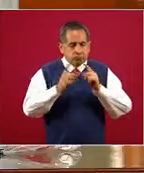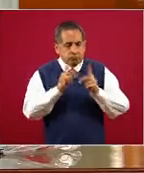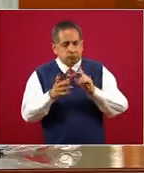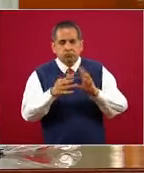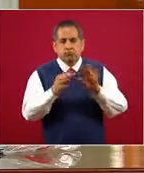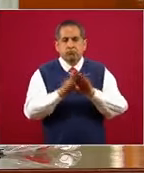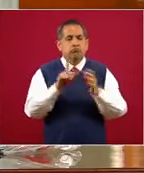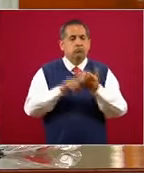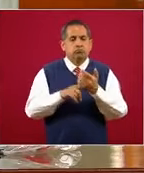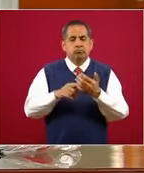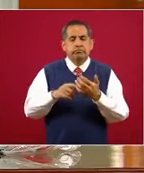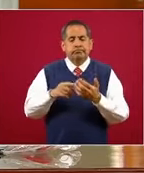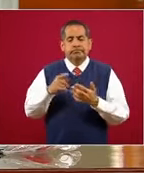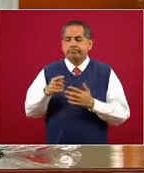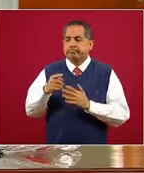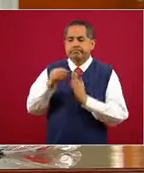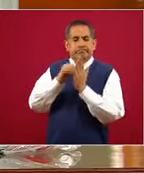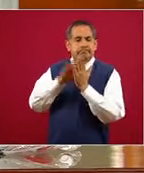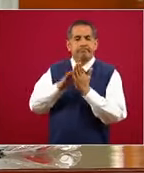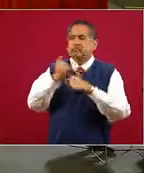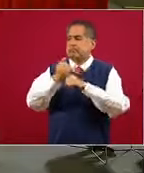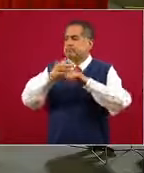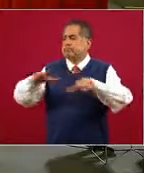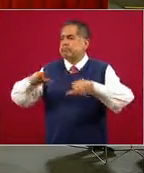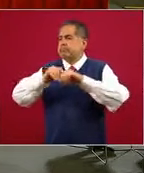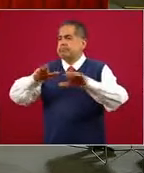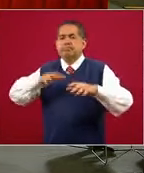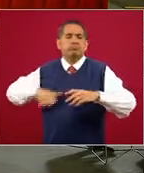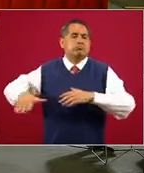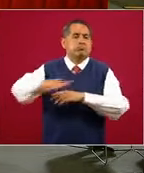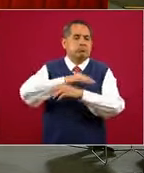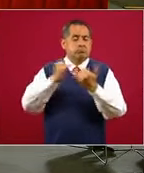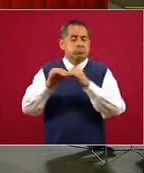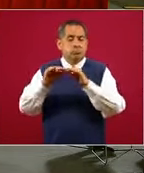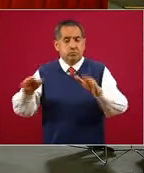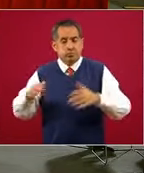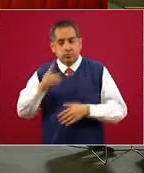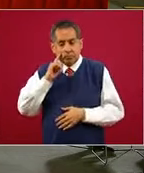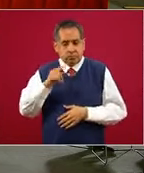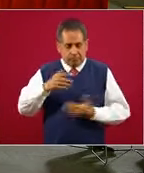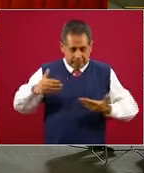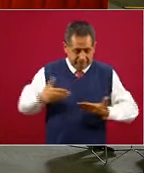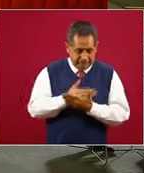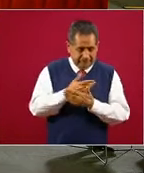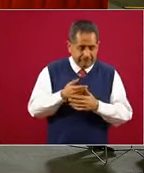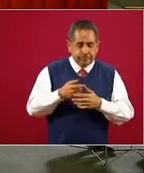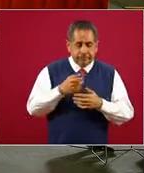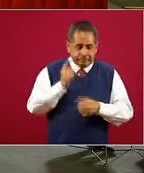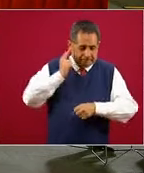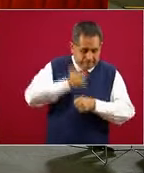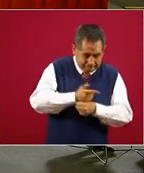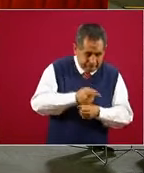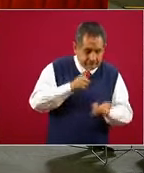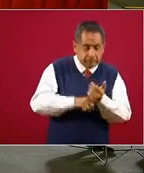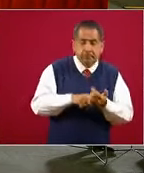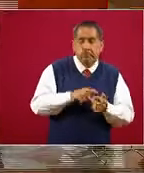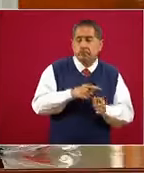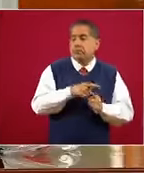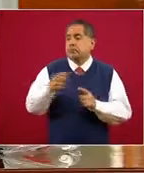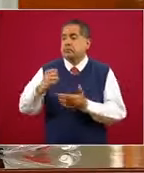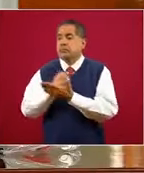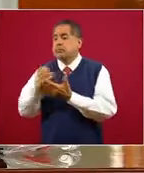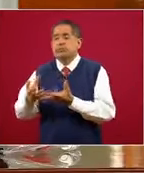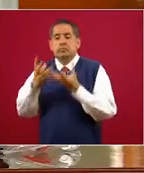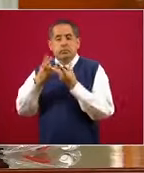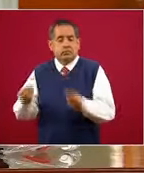plataforma estandarizada en términos de información, que nos permite ver desde el tamizaje hasta la curación de la persona,